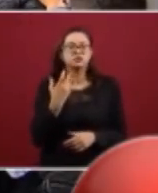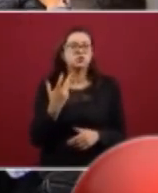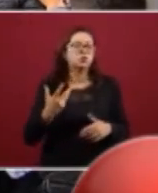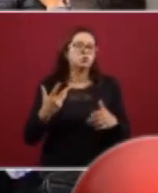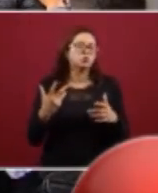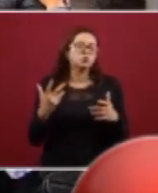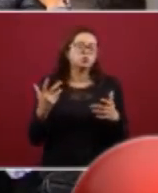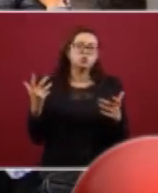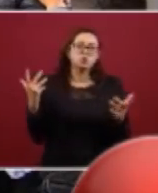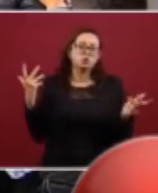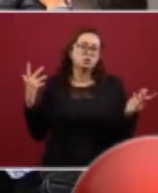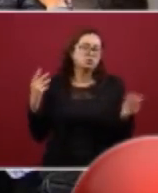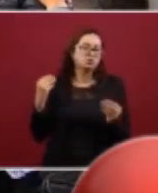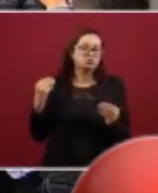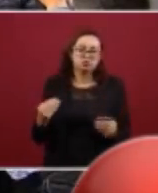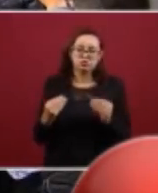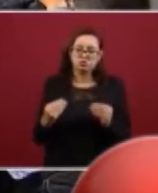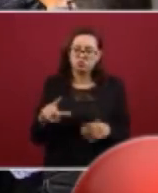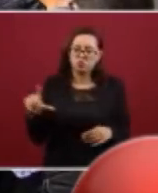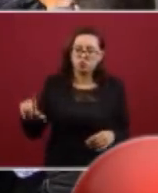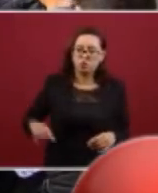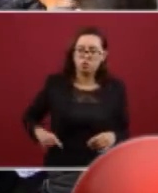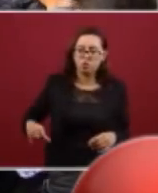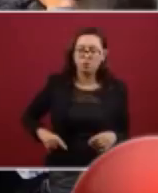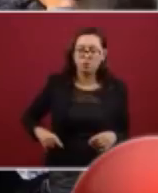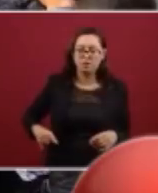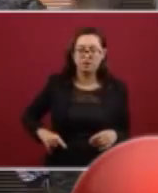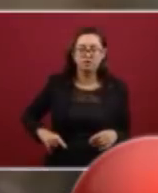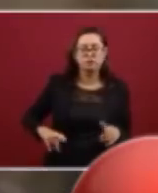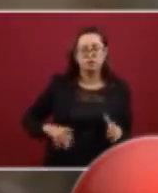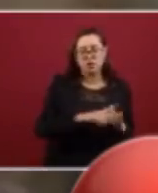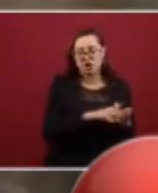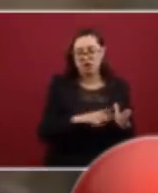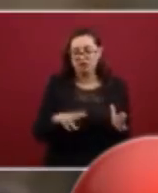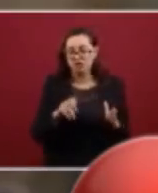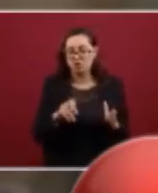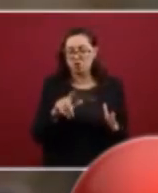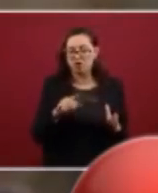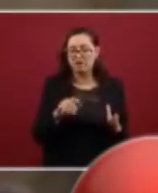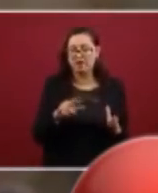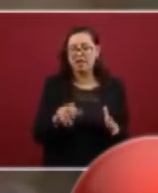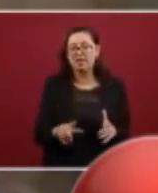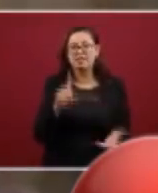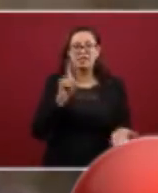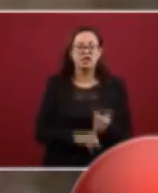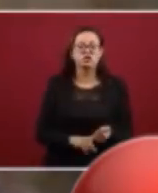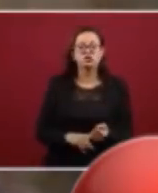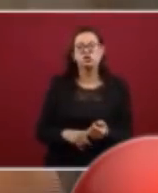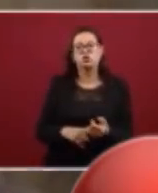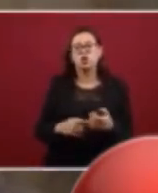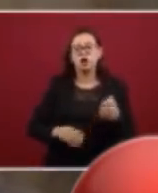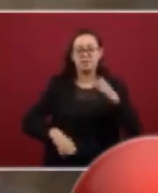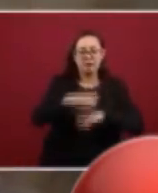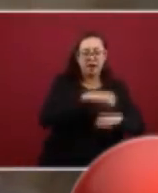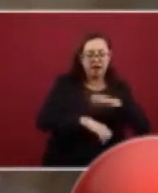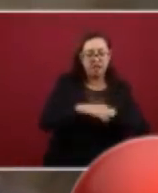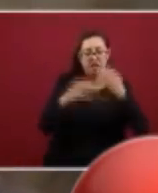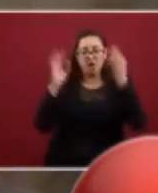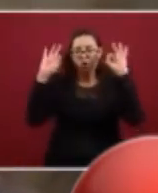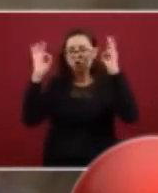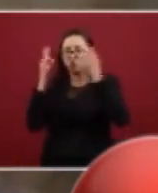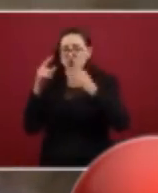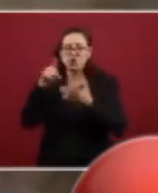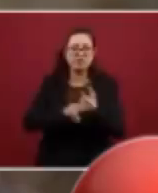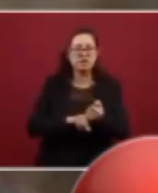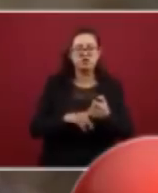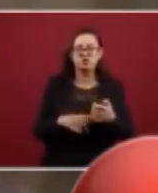por muchos gobiernos, en los gobiernos neoliberales, en consulados y embajadas. Ya tiene la evaluación